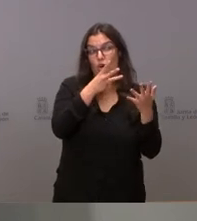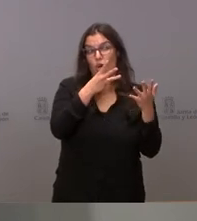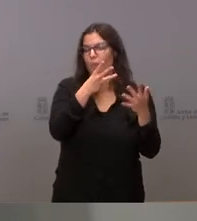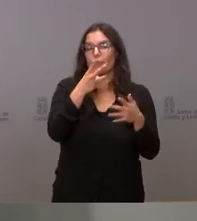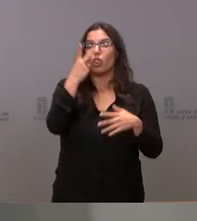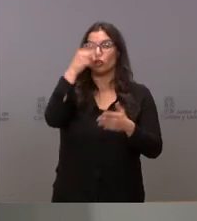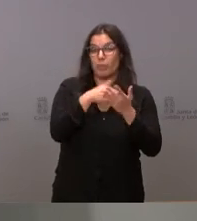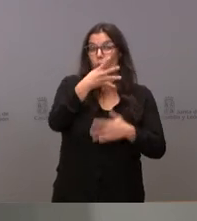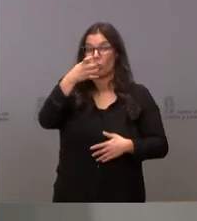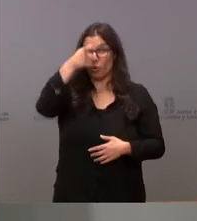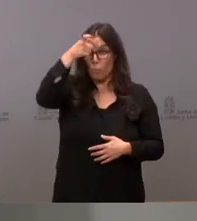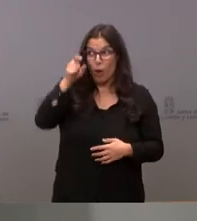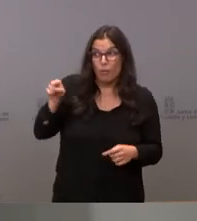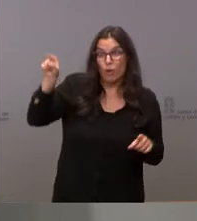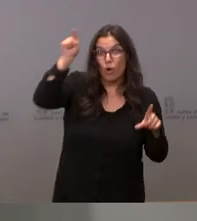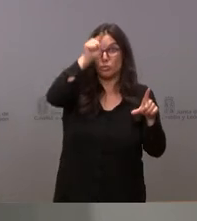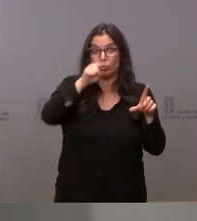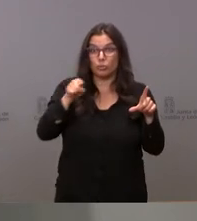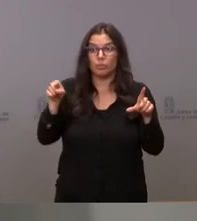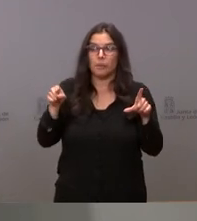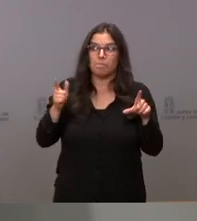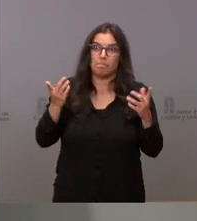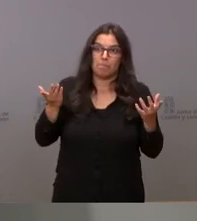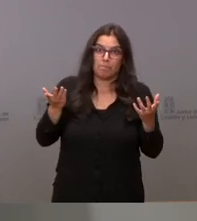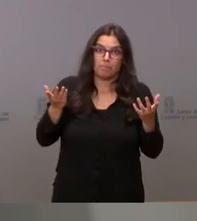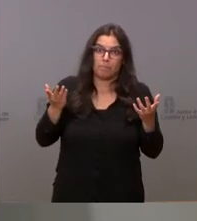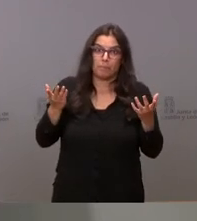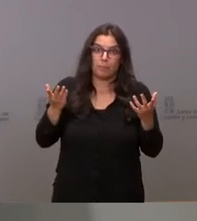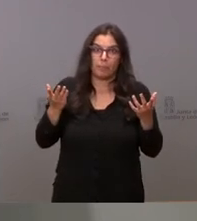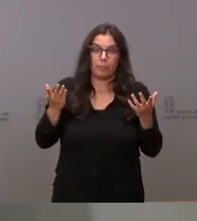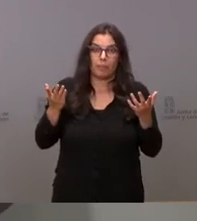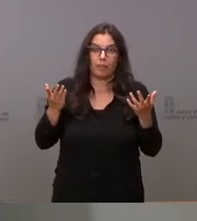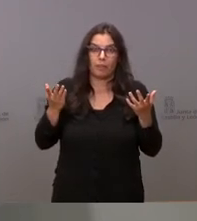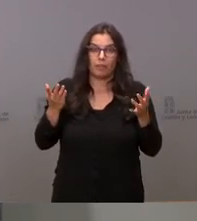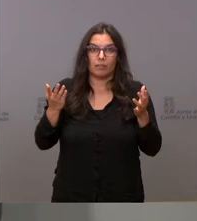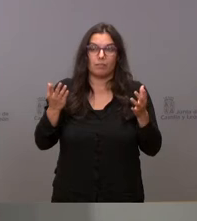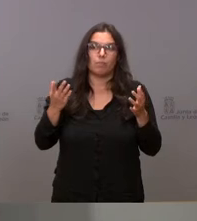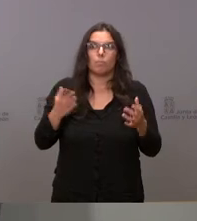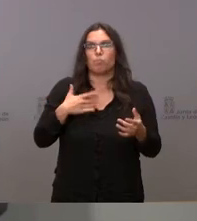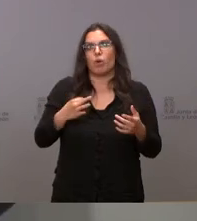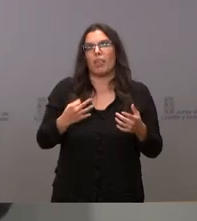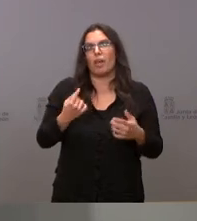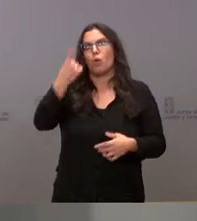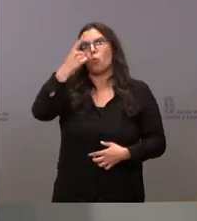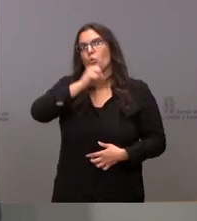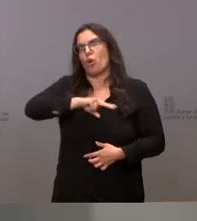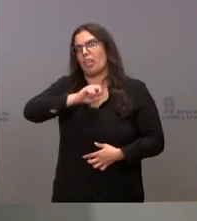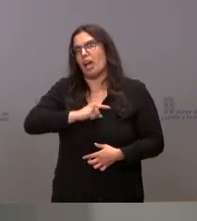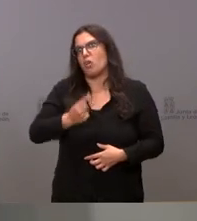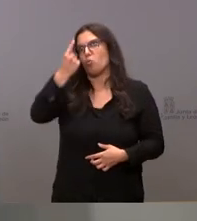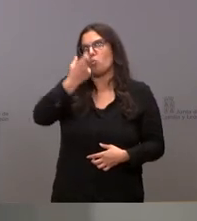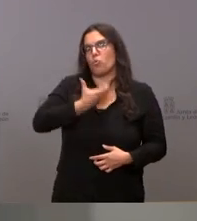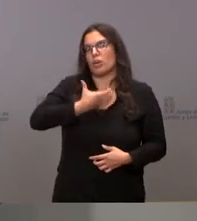2.400 municipios, pues es difícil no encontrar, uno siempre puede tener un concejal o un alcalde